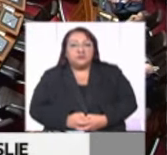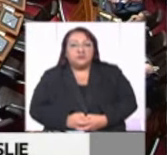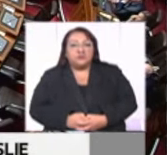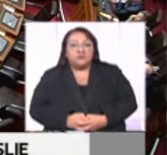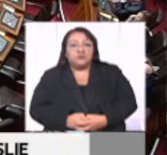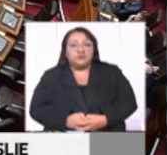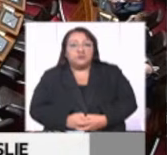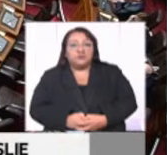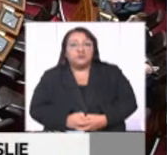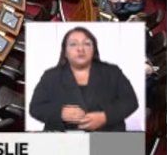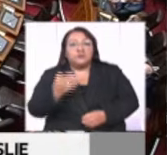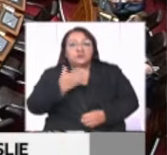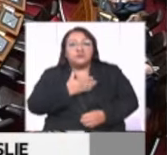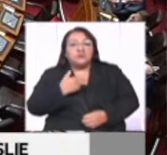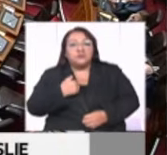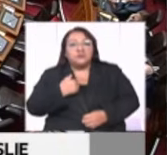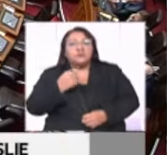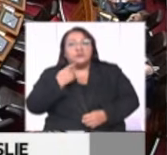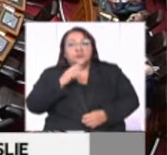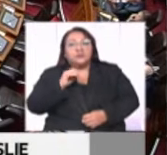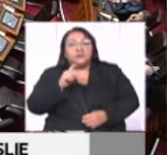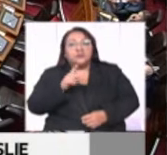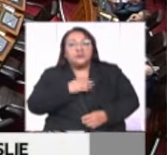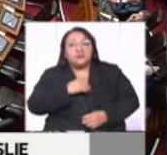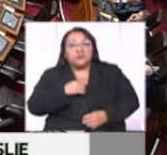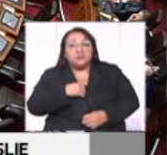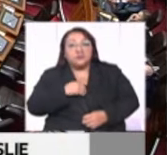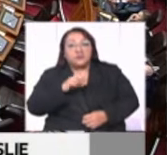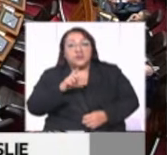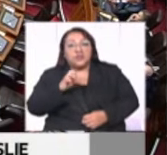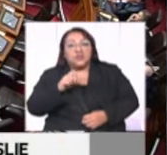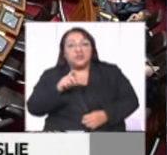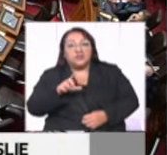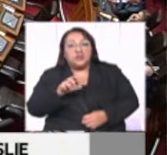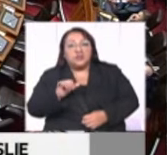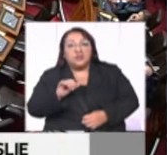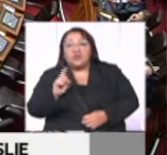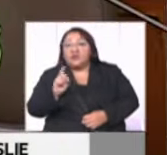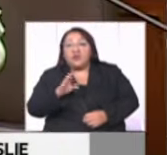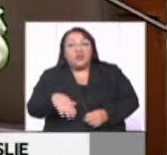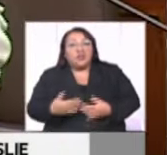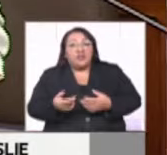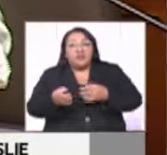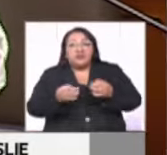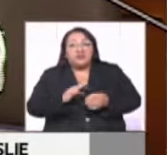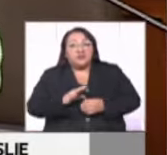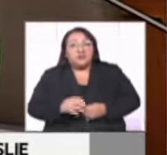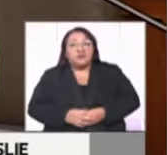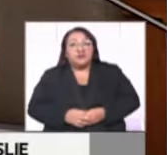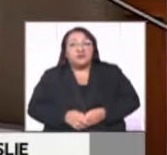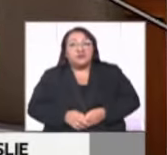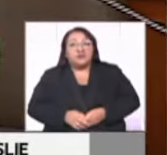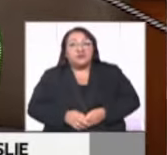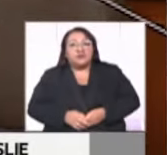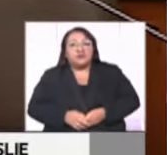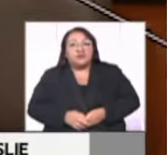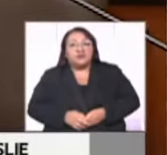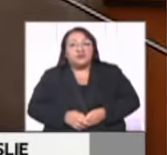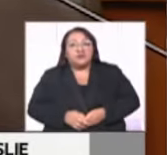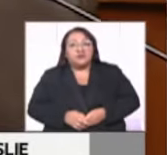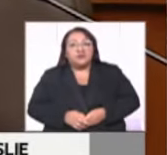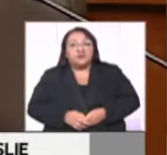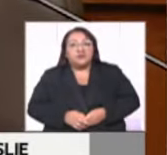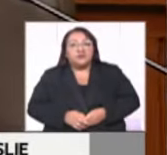representación nacional. Presidente, la ministra Leslie Ugarte no ha dado explicaciones al país, no